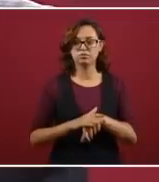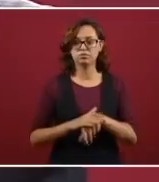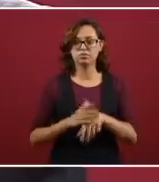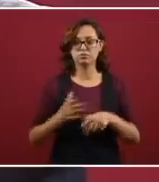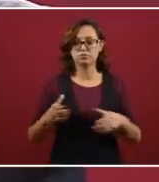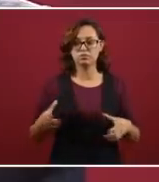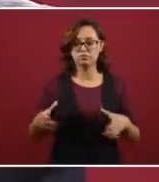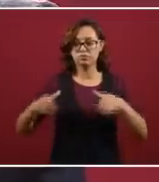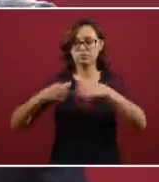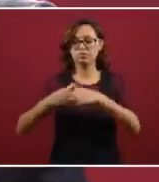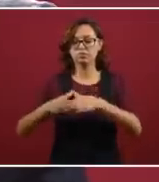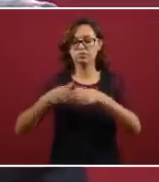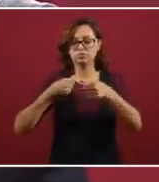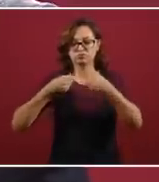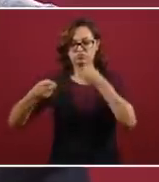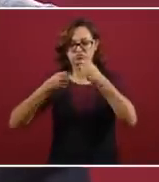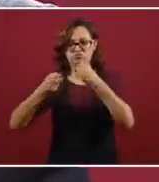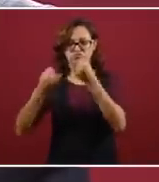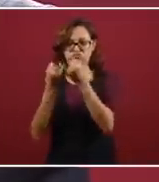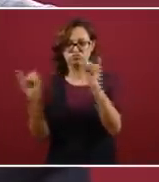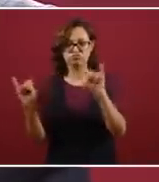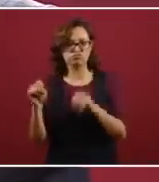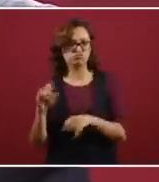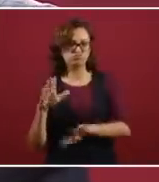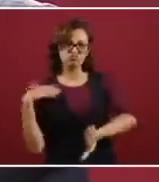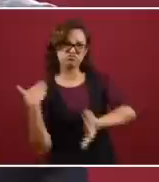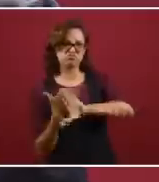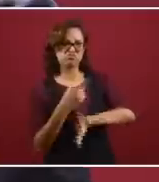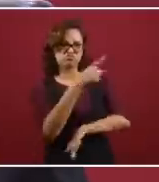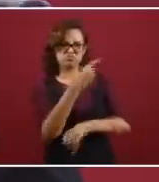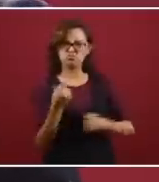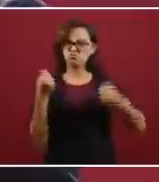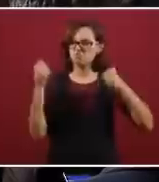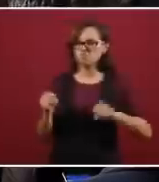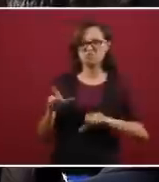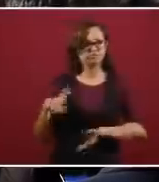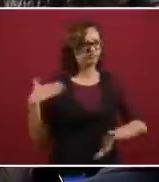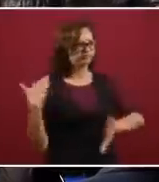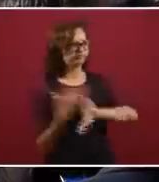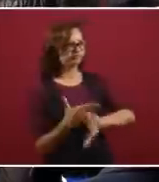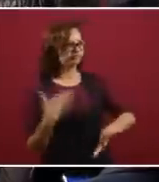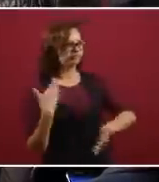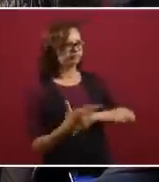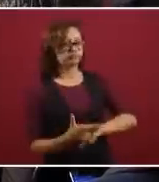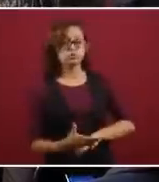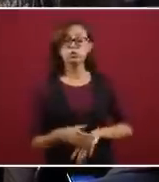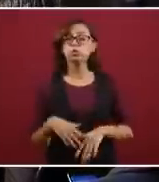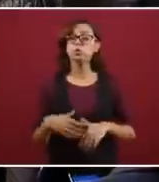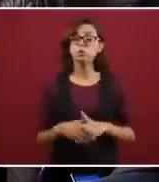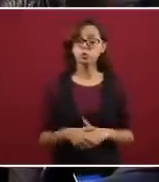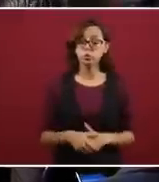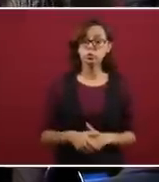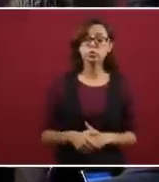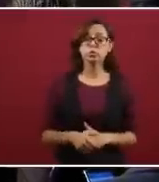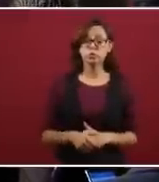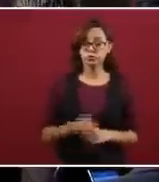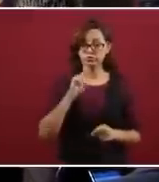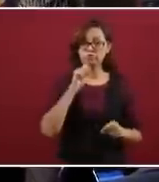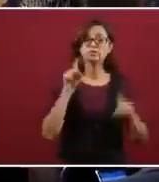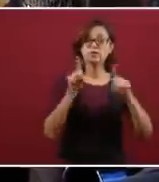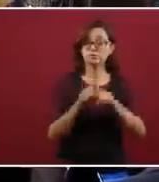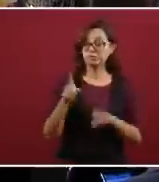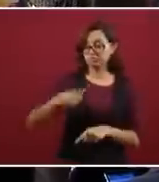independiente que enfrentó la dictadura. Esa es otra escena que